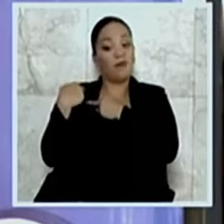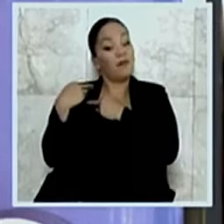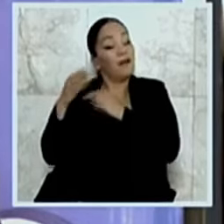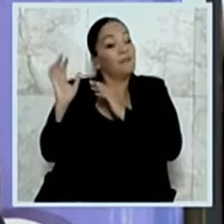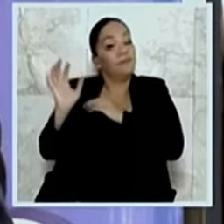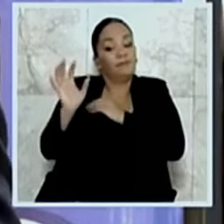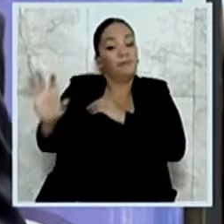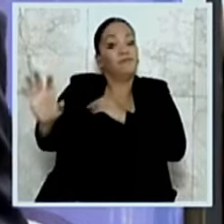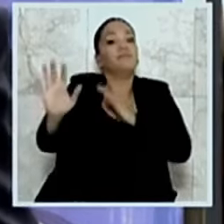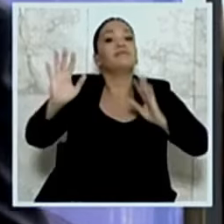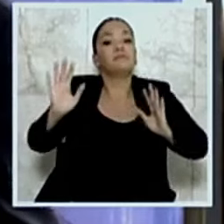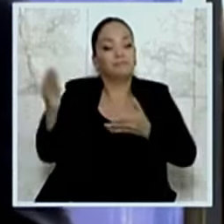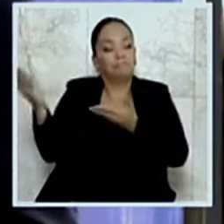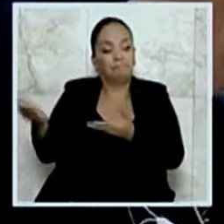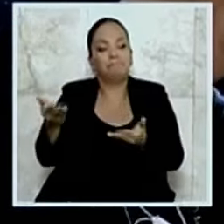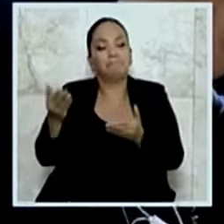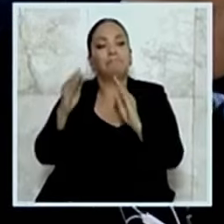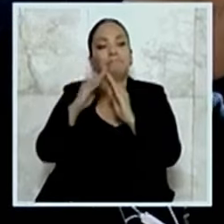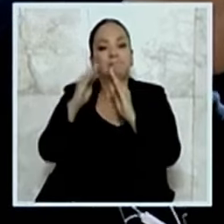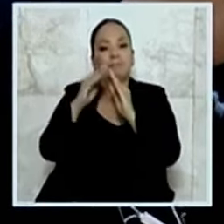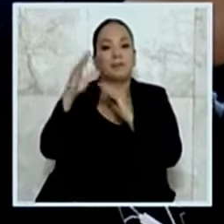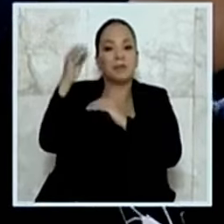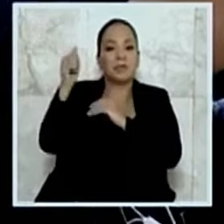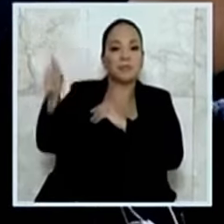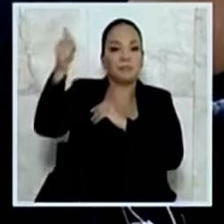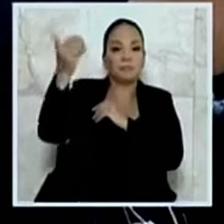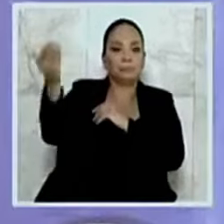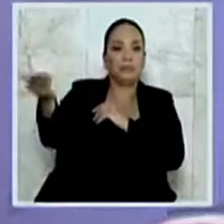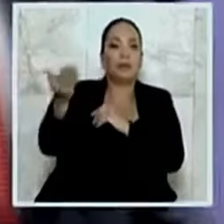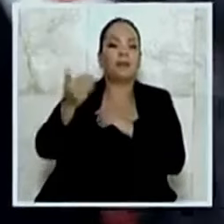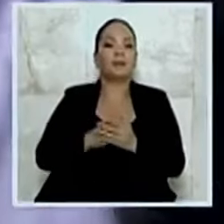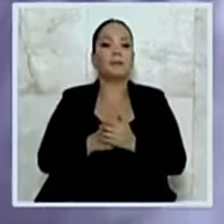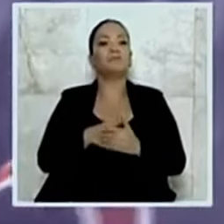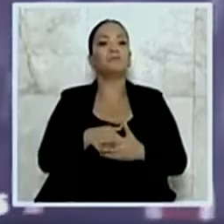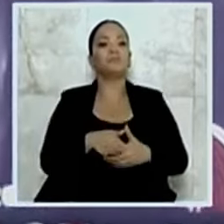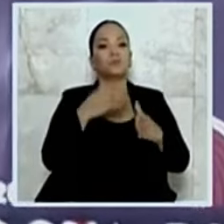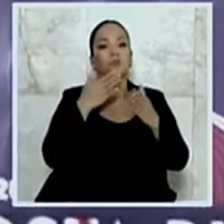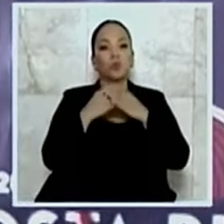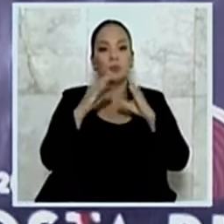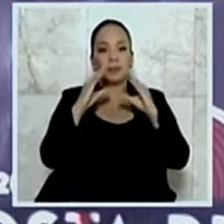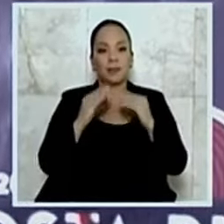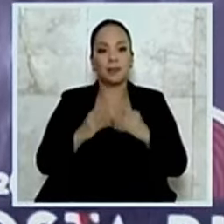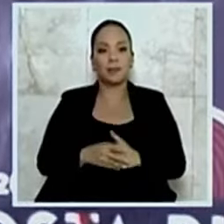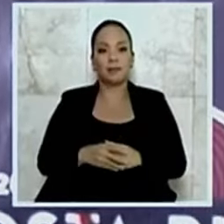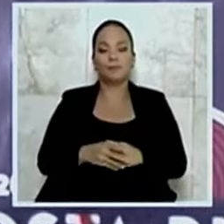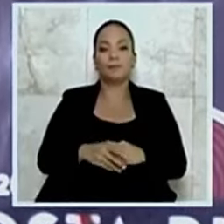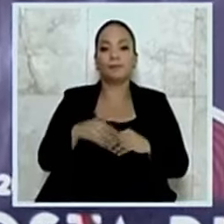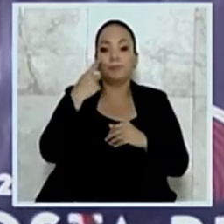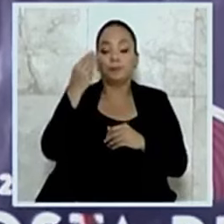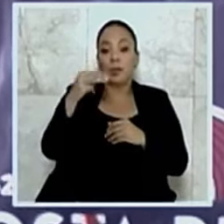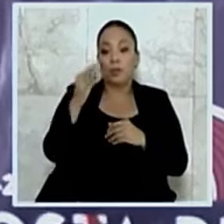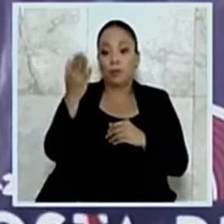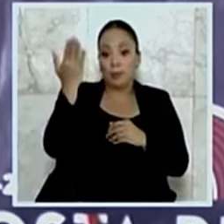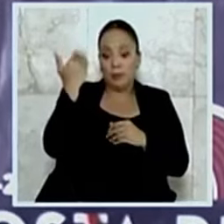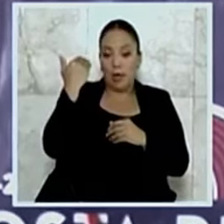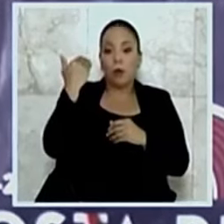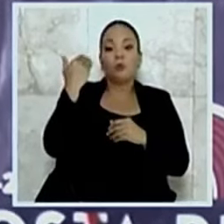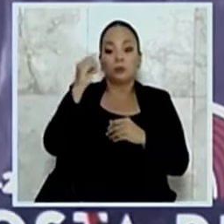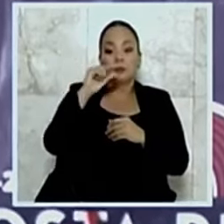quiénes fueron y por qué lo hicieron para que esa responsabilidad la cargue quien la tiene que